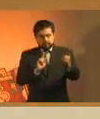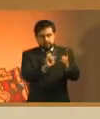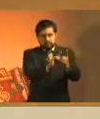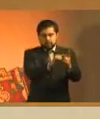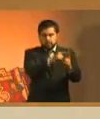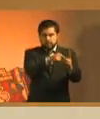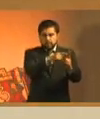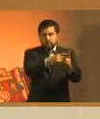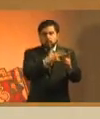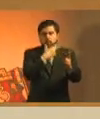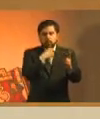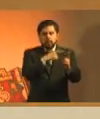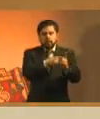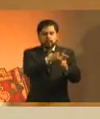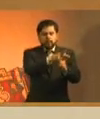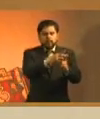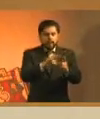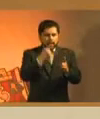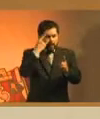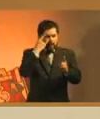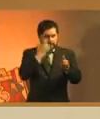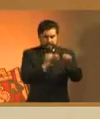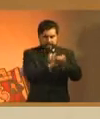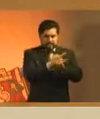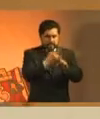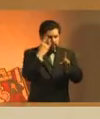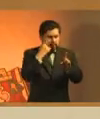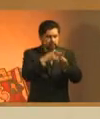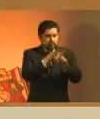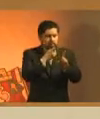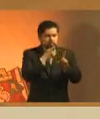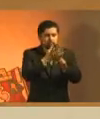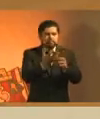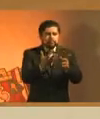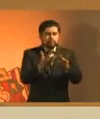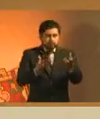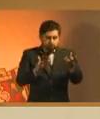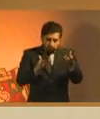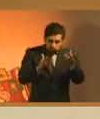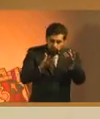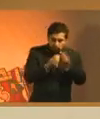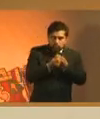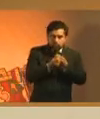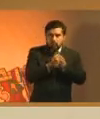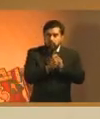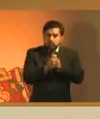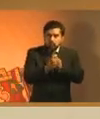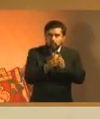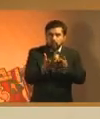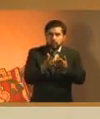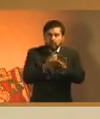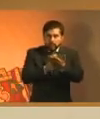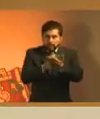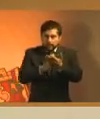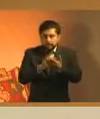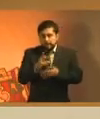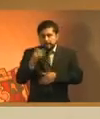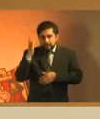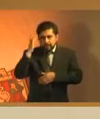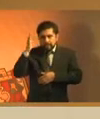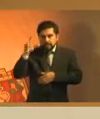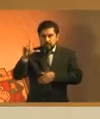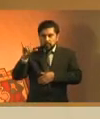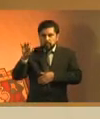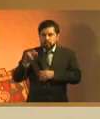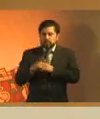campechano y que también se organiza para sumarse al plan san luís y entonces el ipe carrillo puerto que debería tener un poco más de